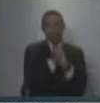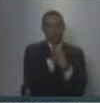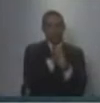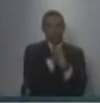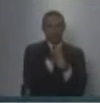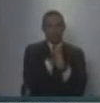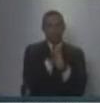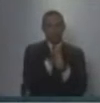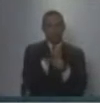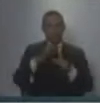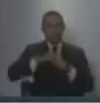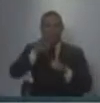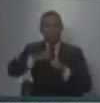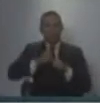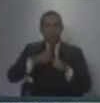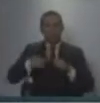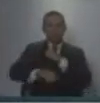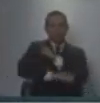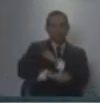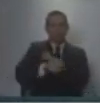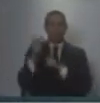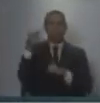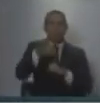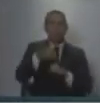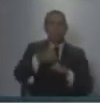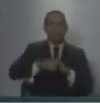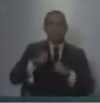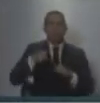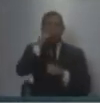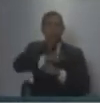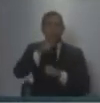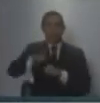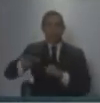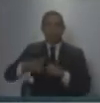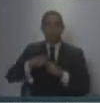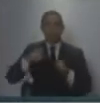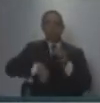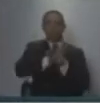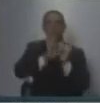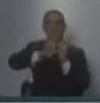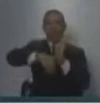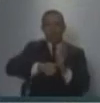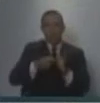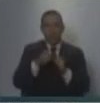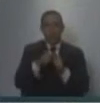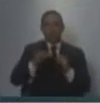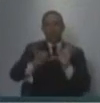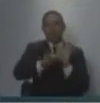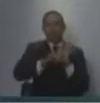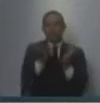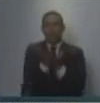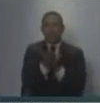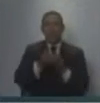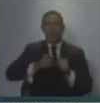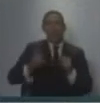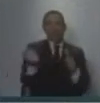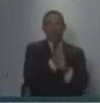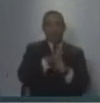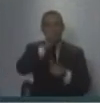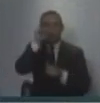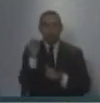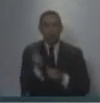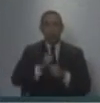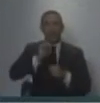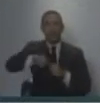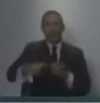patrullaje adyacentes a los centros de educación. Se decomisaron armas de fuego, facsímiles y hasta droga. Por